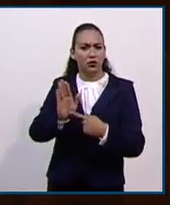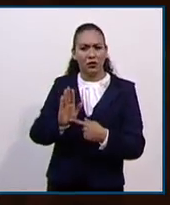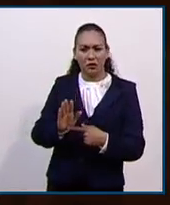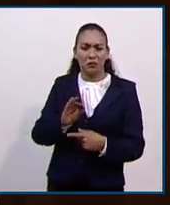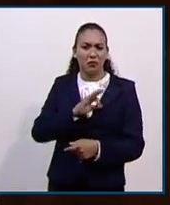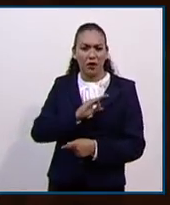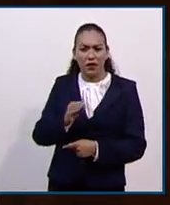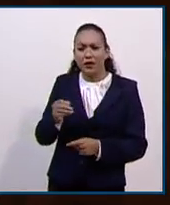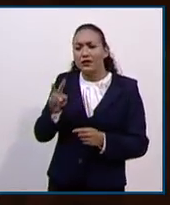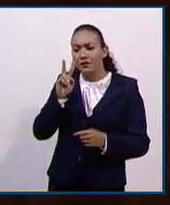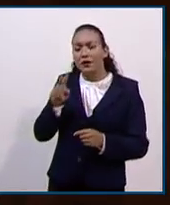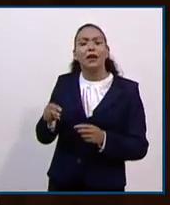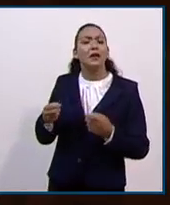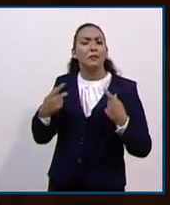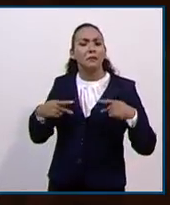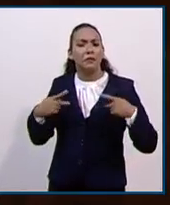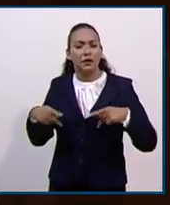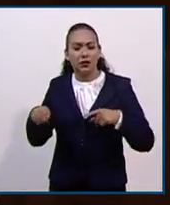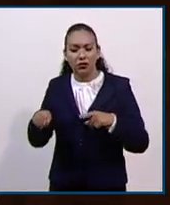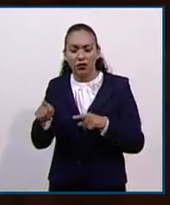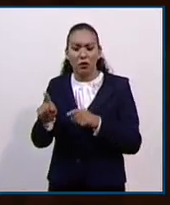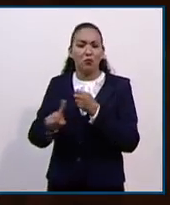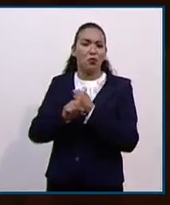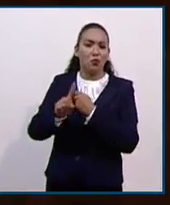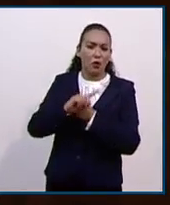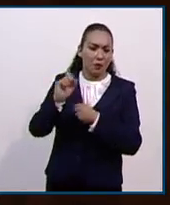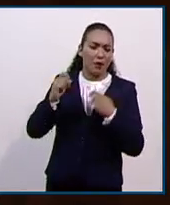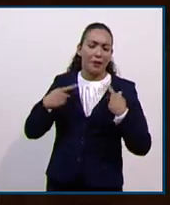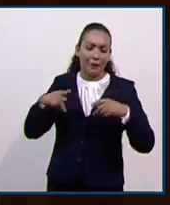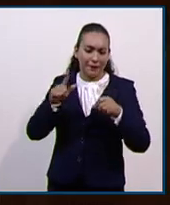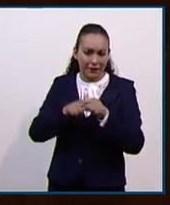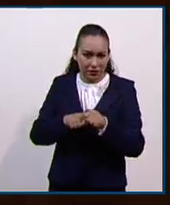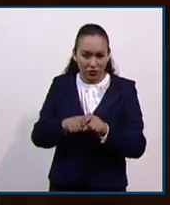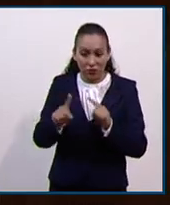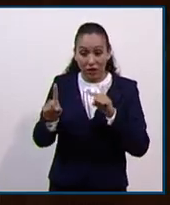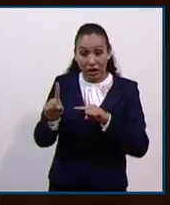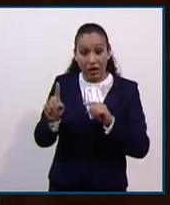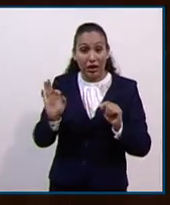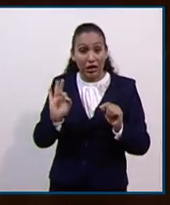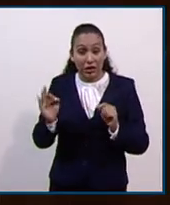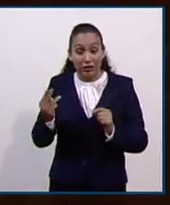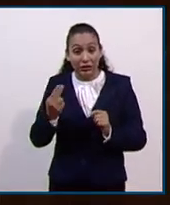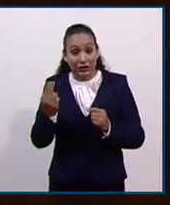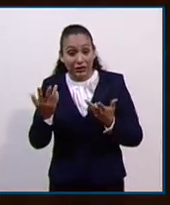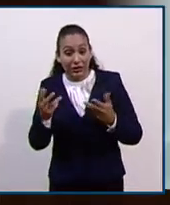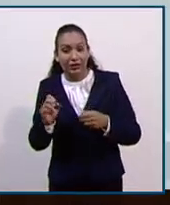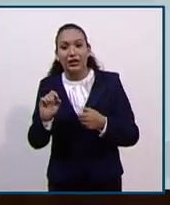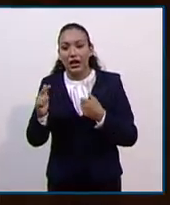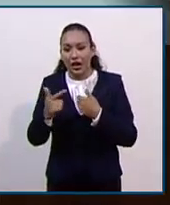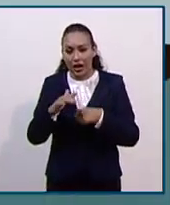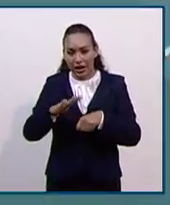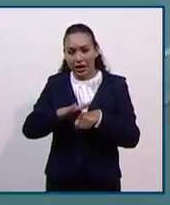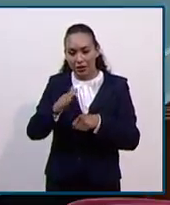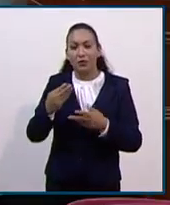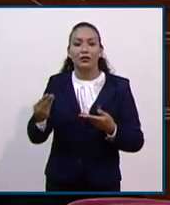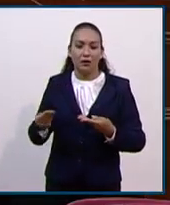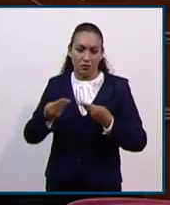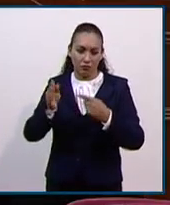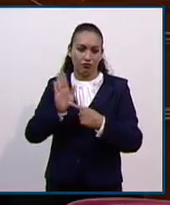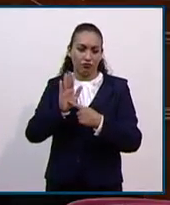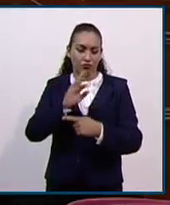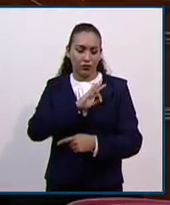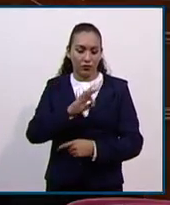se encuentra en alguna condición personal que lo motive a actuar o resolver en determinado sentido.